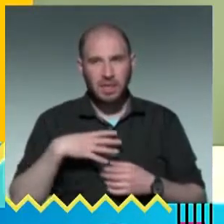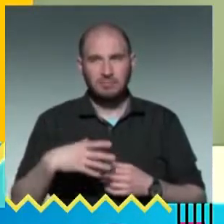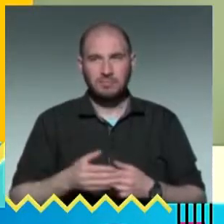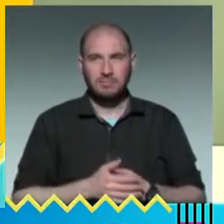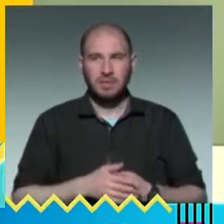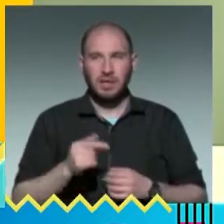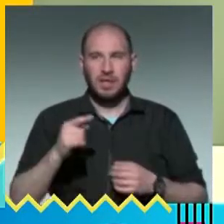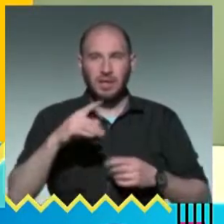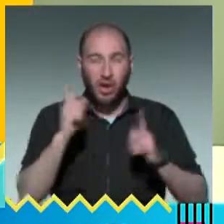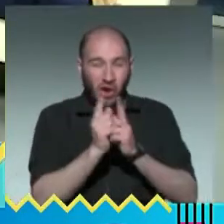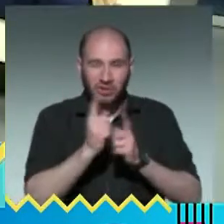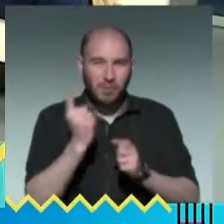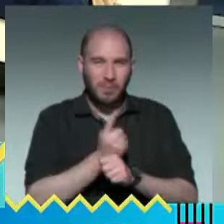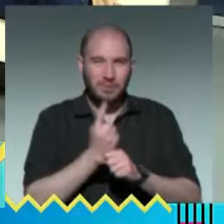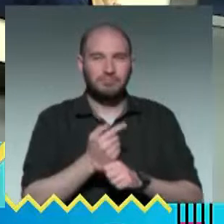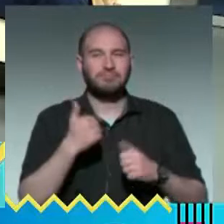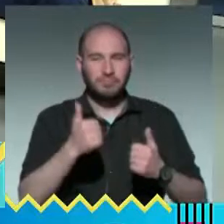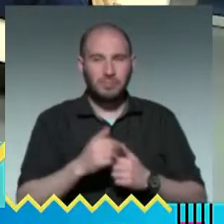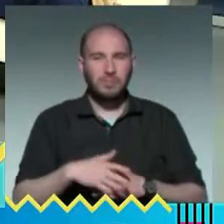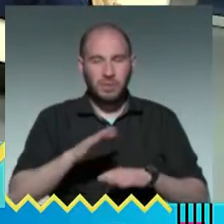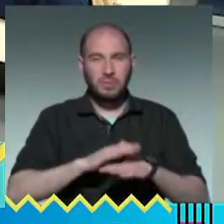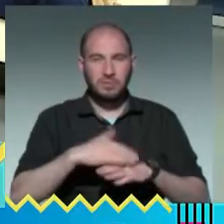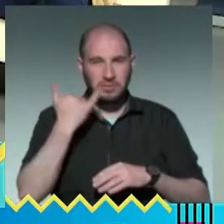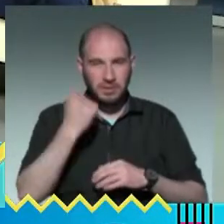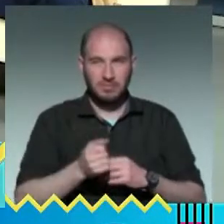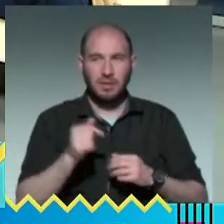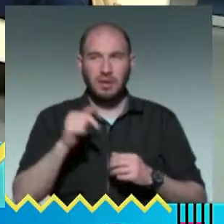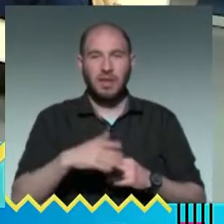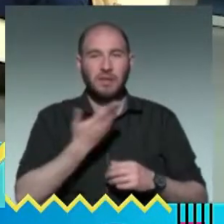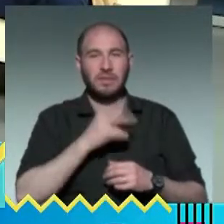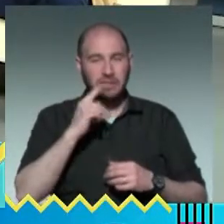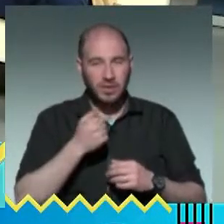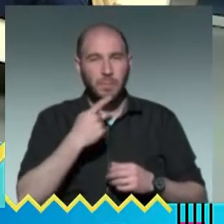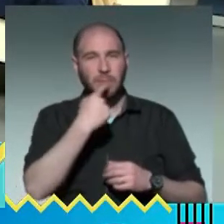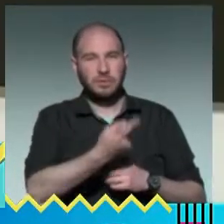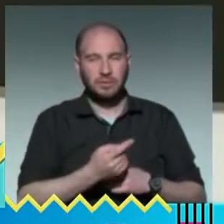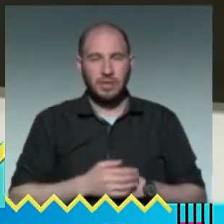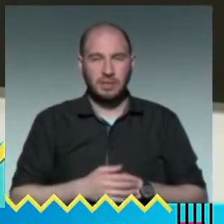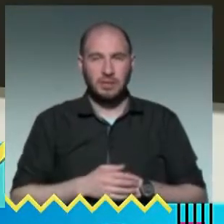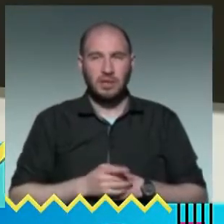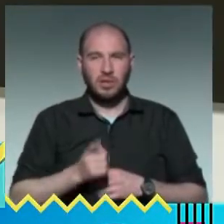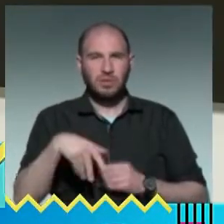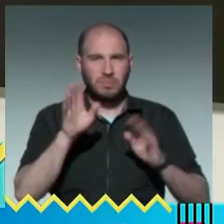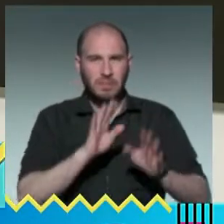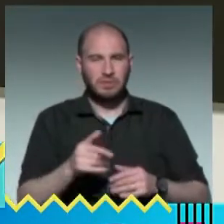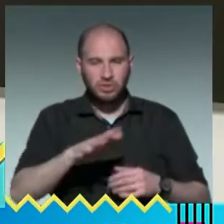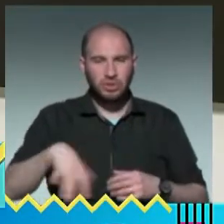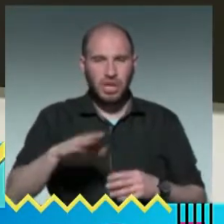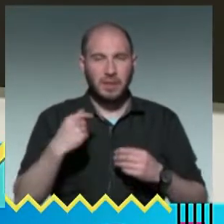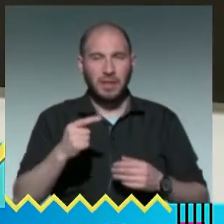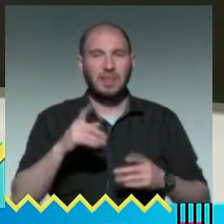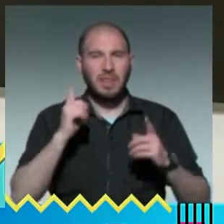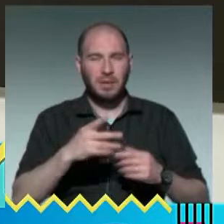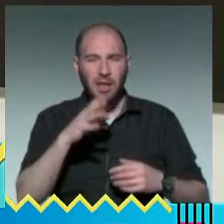ahí en 20 segundos es muy difícil. Está bien, quedamos comprometidos nuevamente y ahora sí, Francisco, quizás preguntarte si estamos preparados como sociedad para afrontar